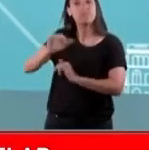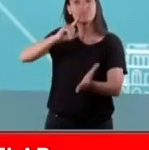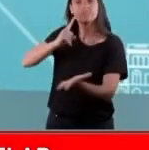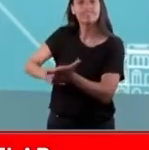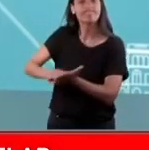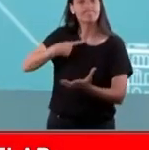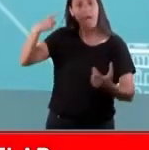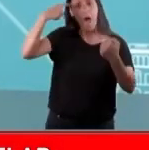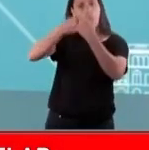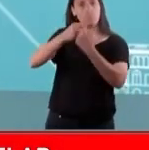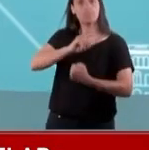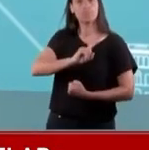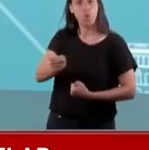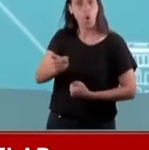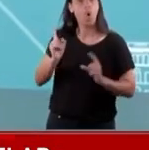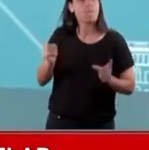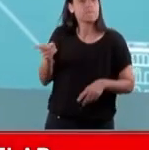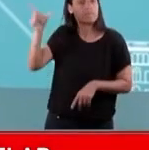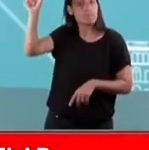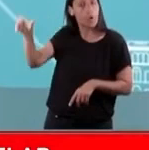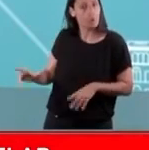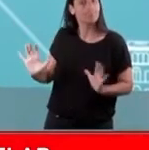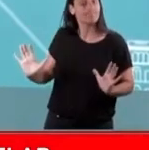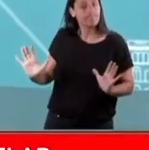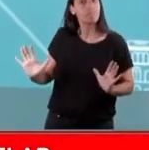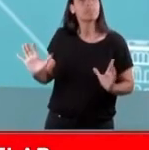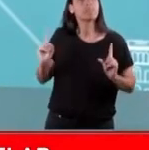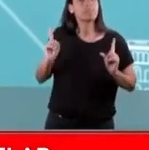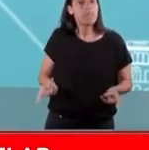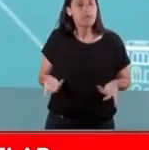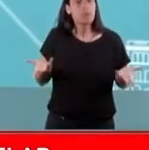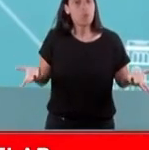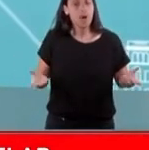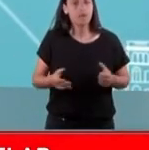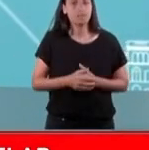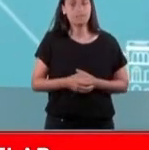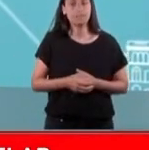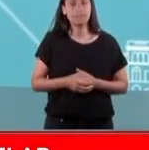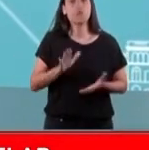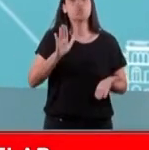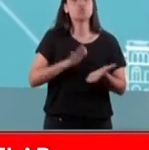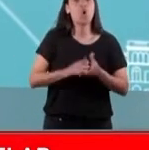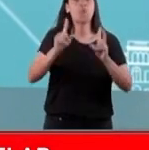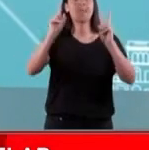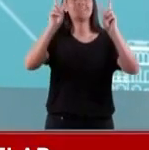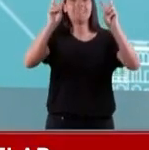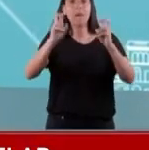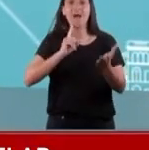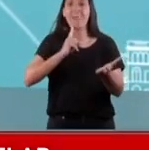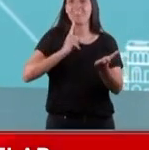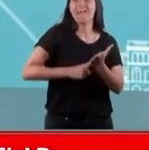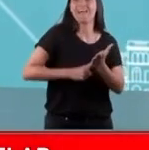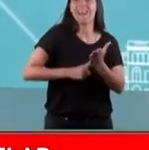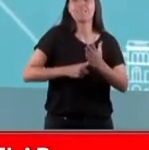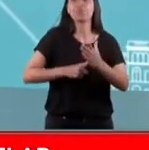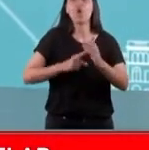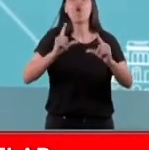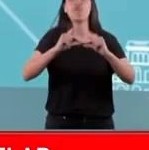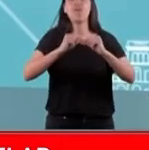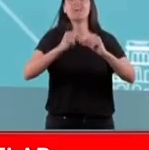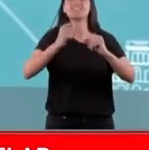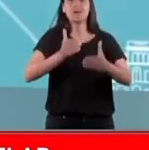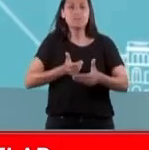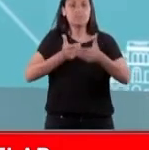de agua fría prácticamente, porque en realidad tanto el oficialismo, que por el momento tiene un silencio de radio, pero